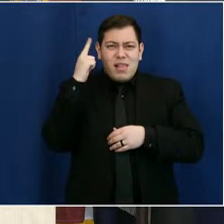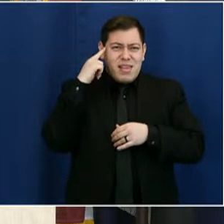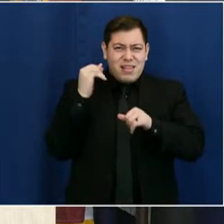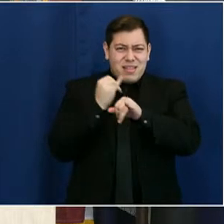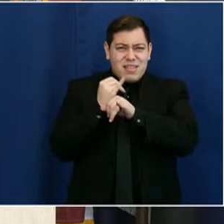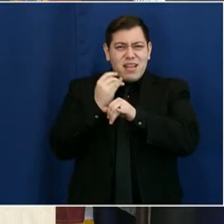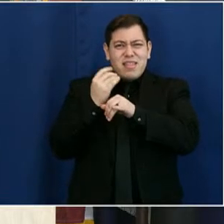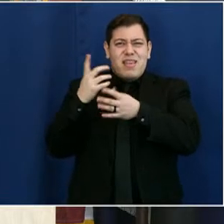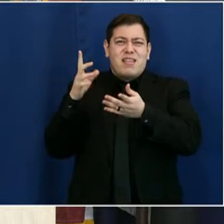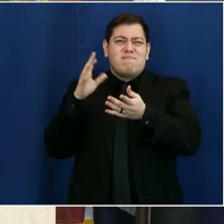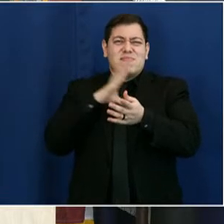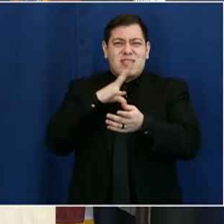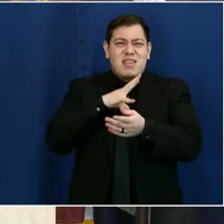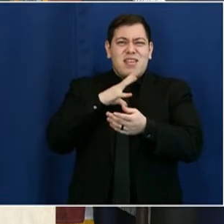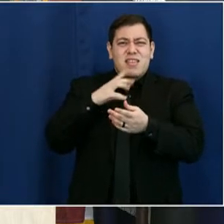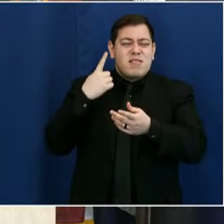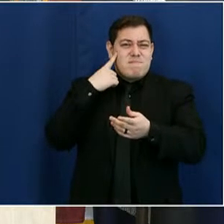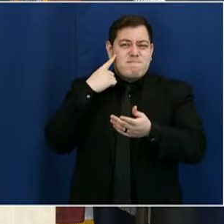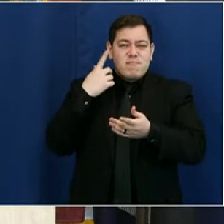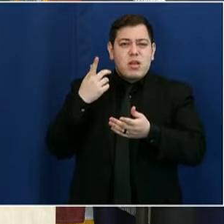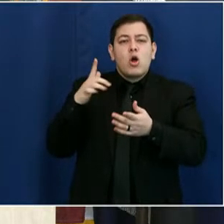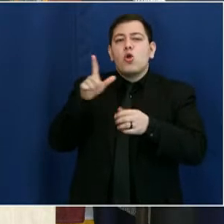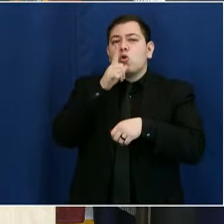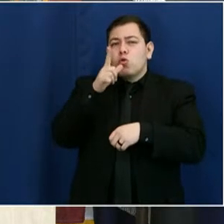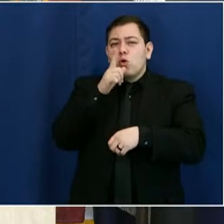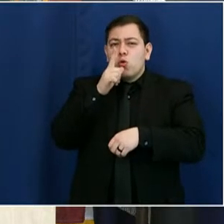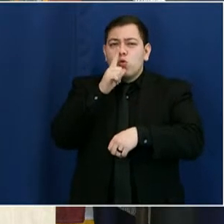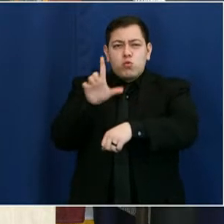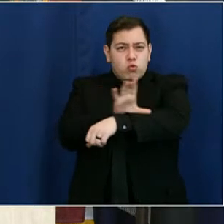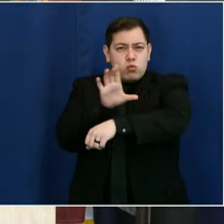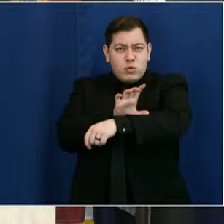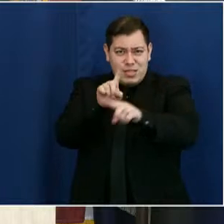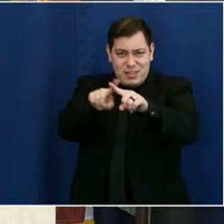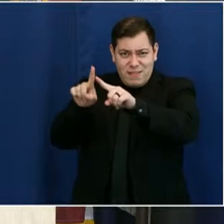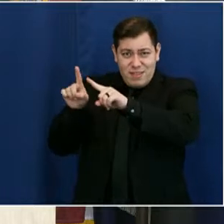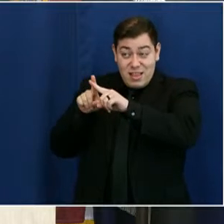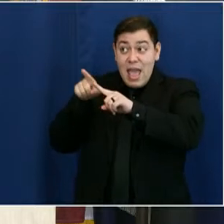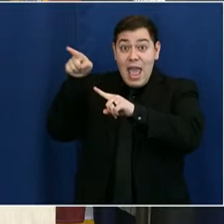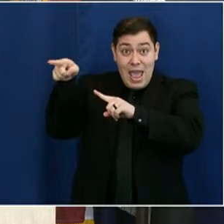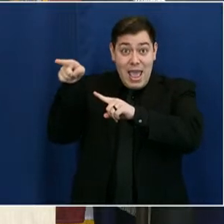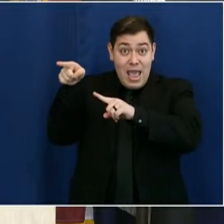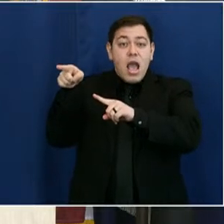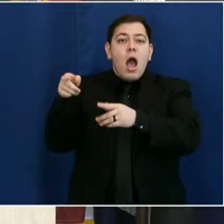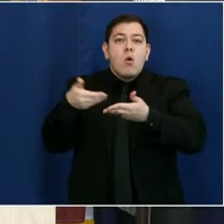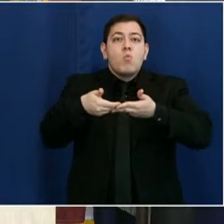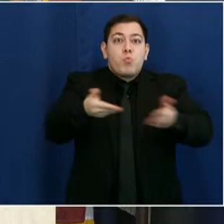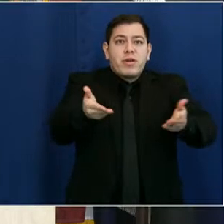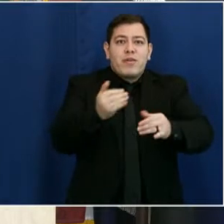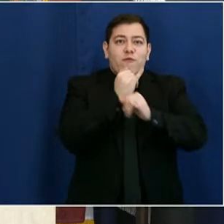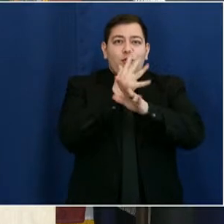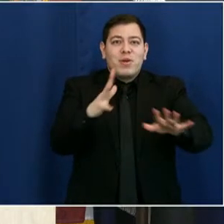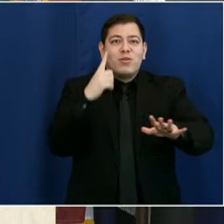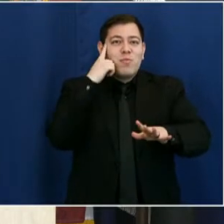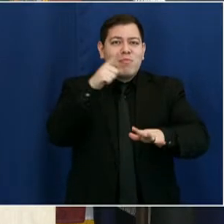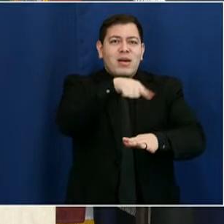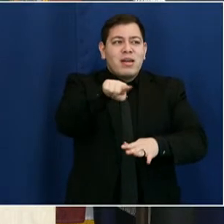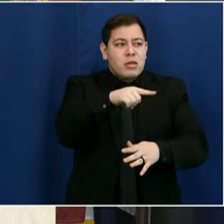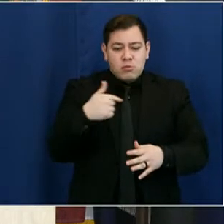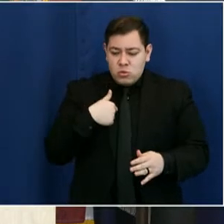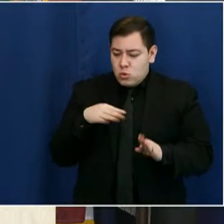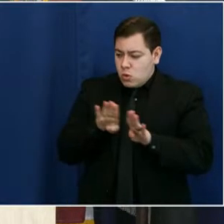ahora información sobre las vacunas, en dónde se pueden vacunar y más información factual sobre la vacuna también. Así que